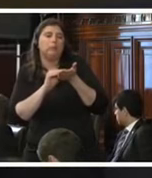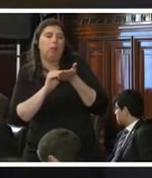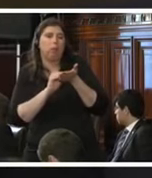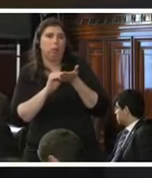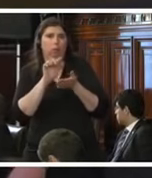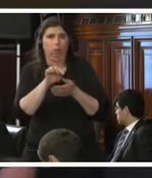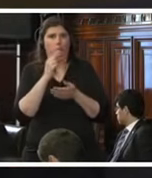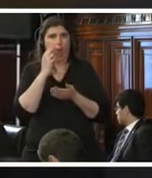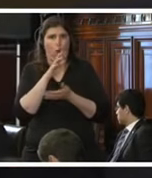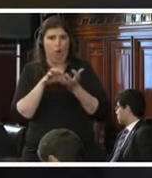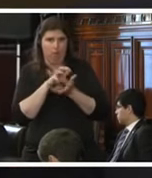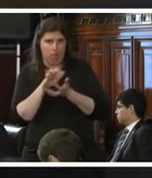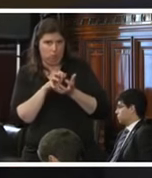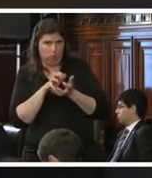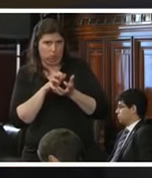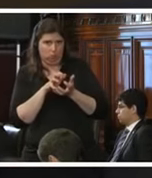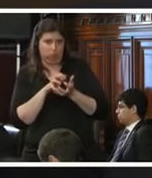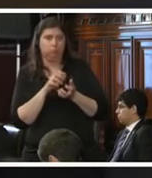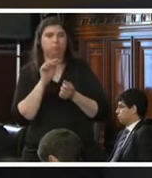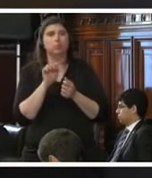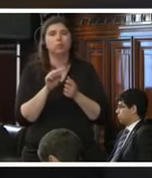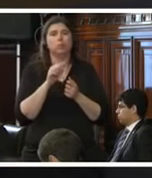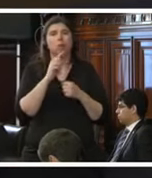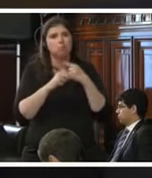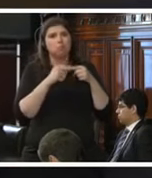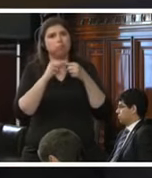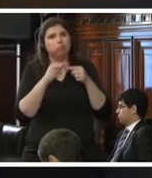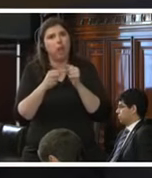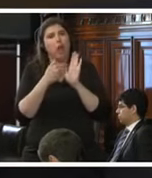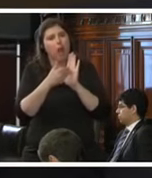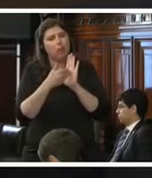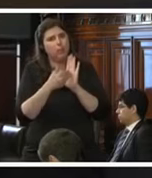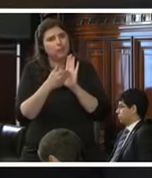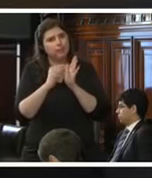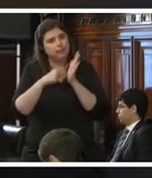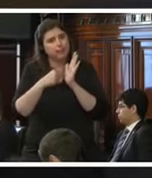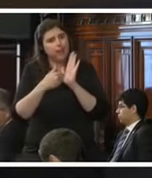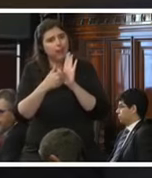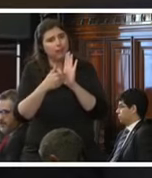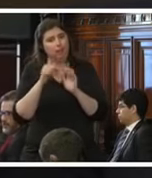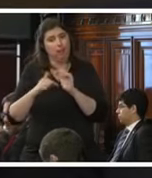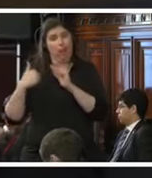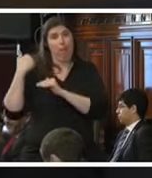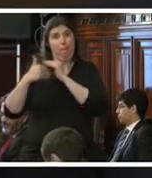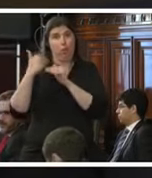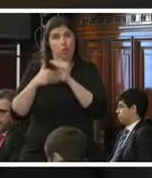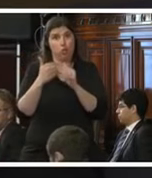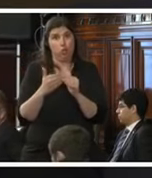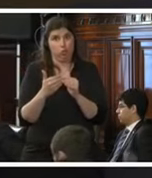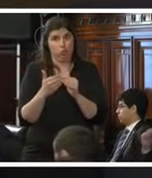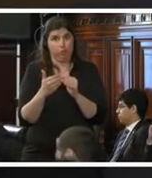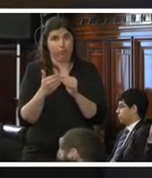en realidad el que va velando por el cumplimiento de las garantías del proceso a favor del imputado y